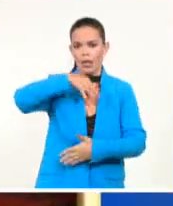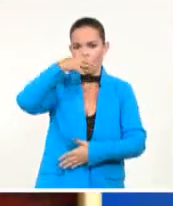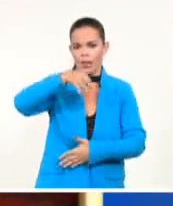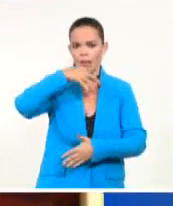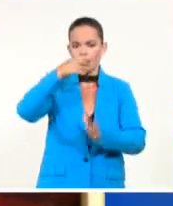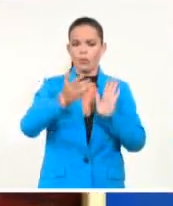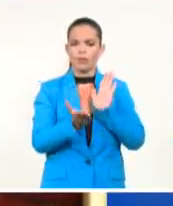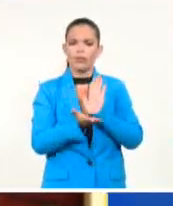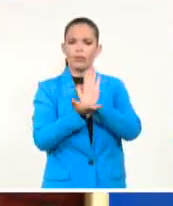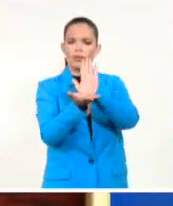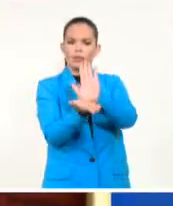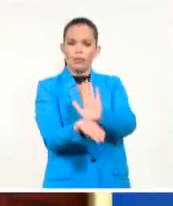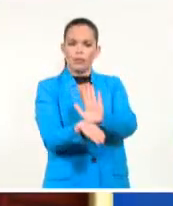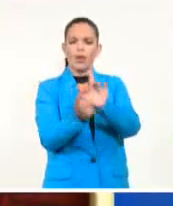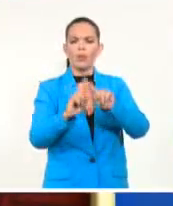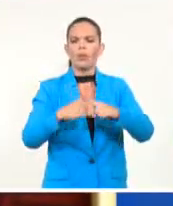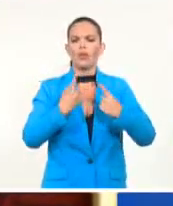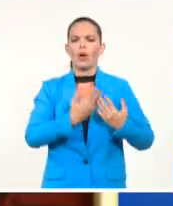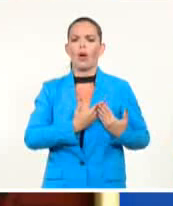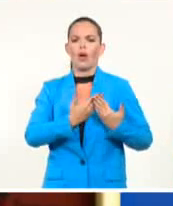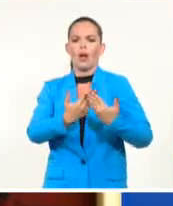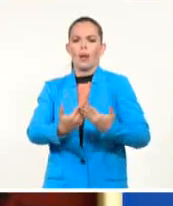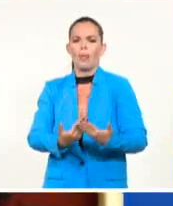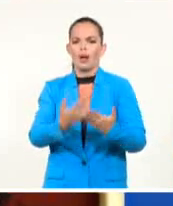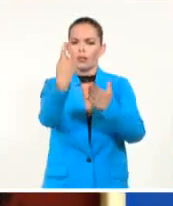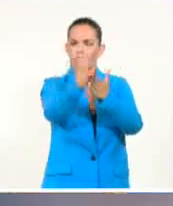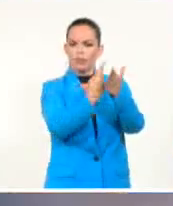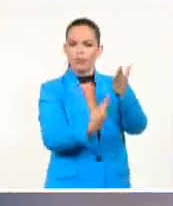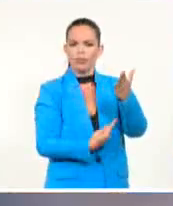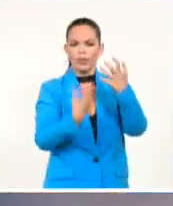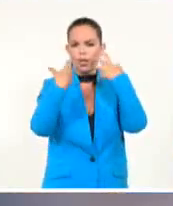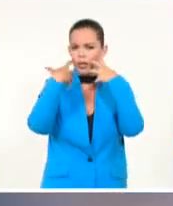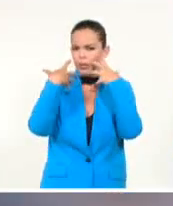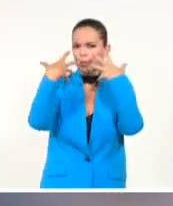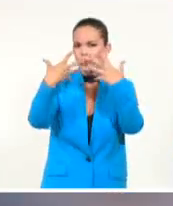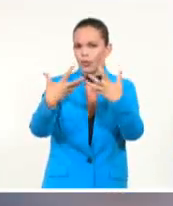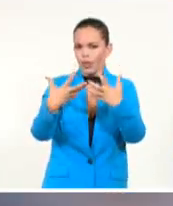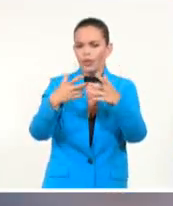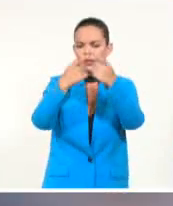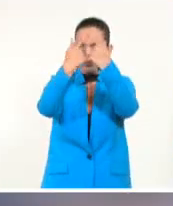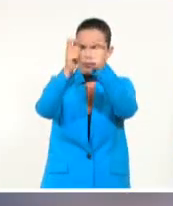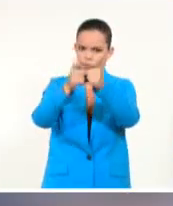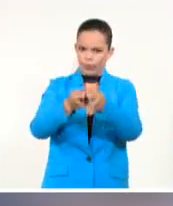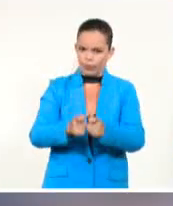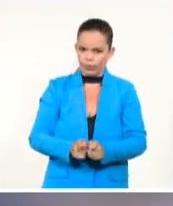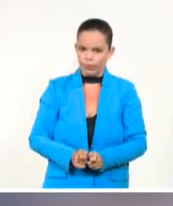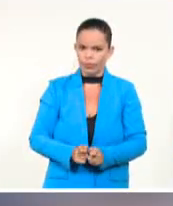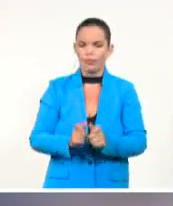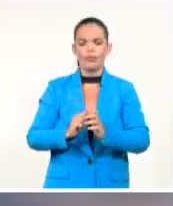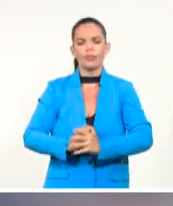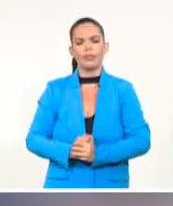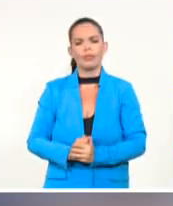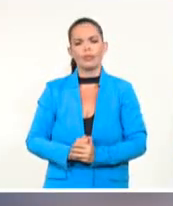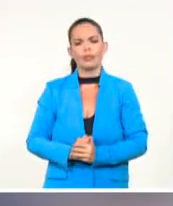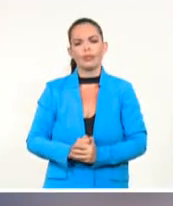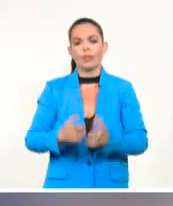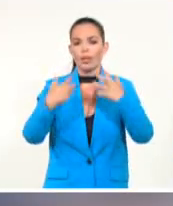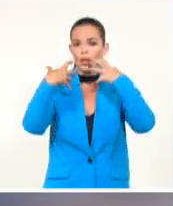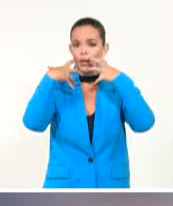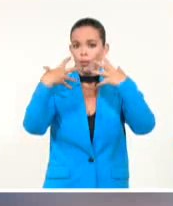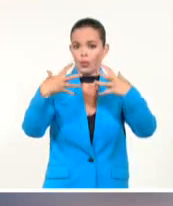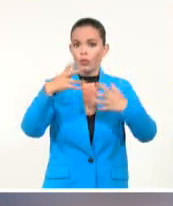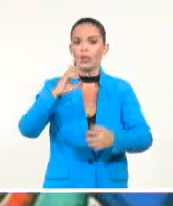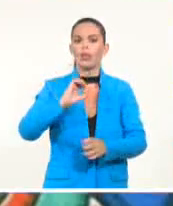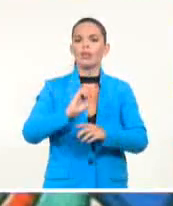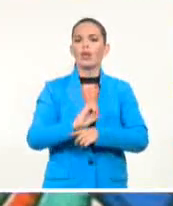estatua Arlequín en homenaje a este notable pintor, dibujante, grabador y ceramista. Su obra está presente en importantes espacios como